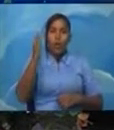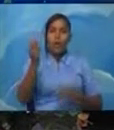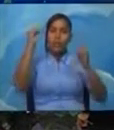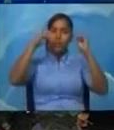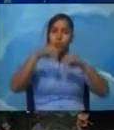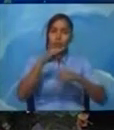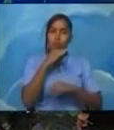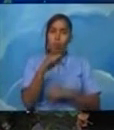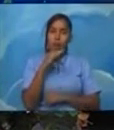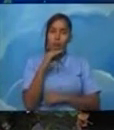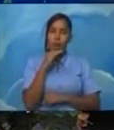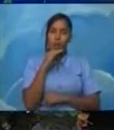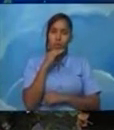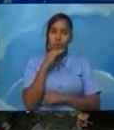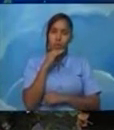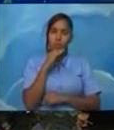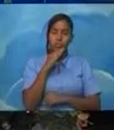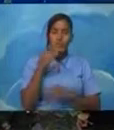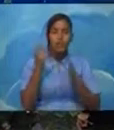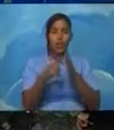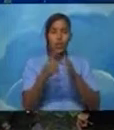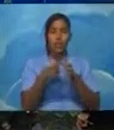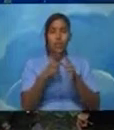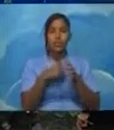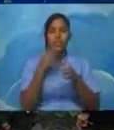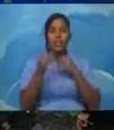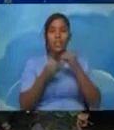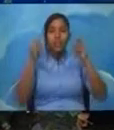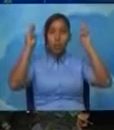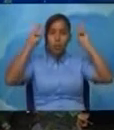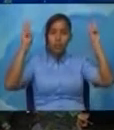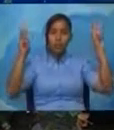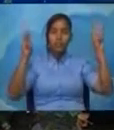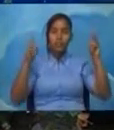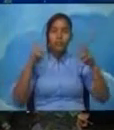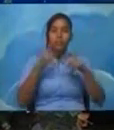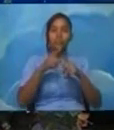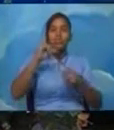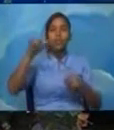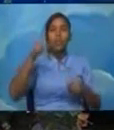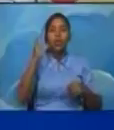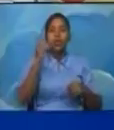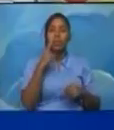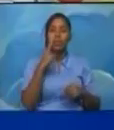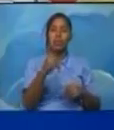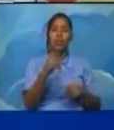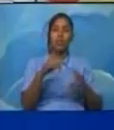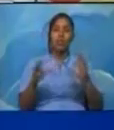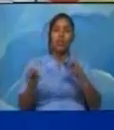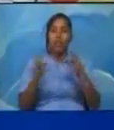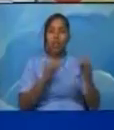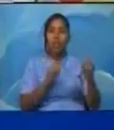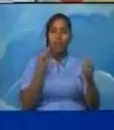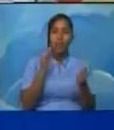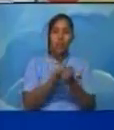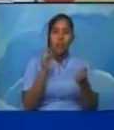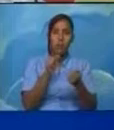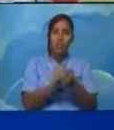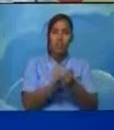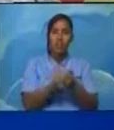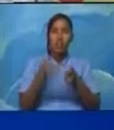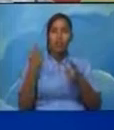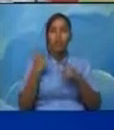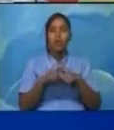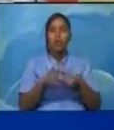puso bravo. ¿Y cómo fue, Moisés? Écheme el cuento. Bueno, Jehová me dijo que le hablara a la piedra, pero ya me